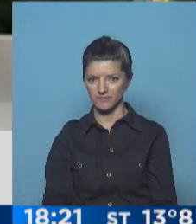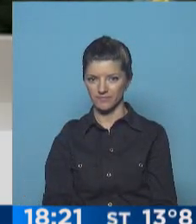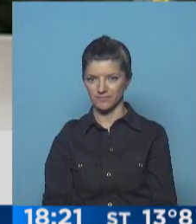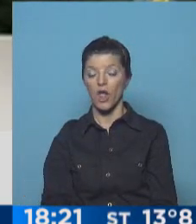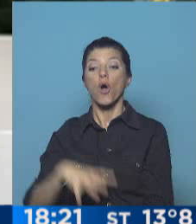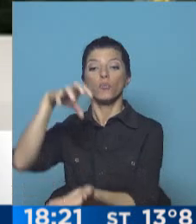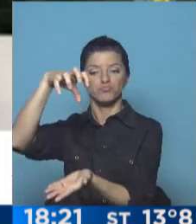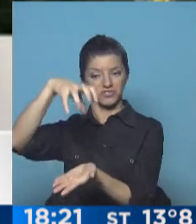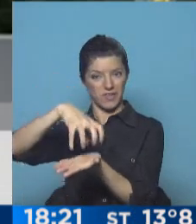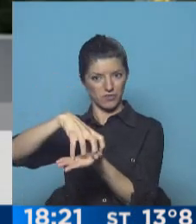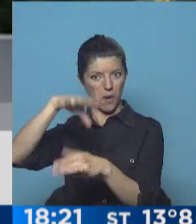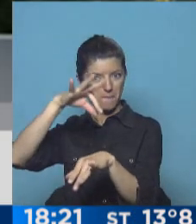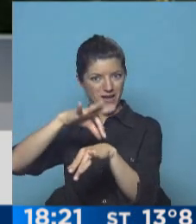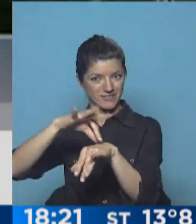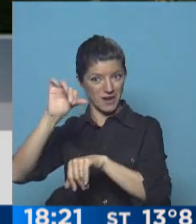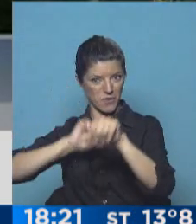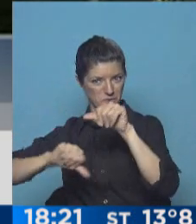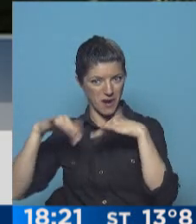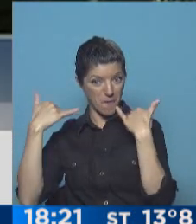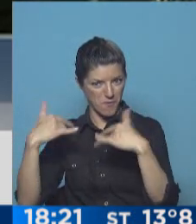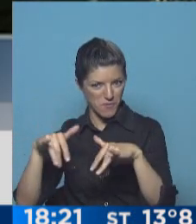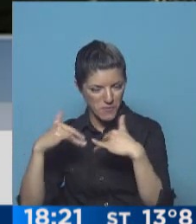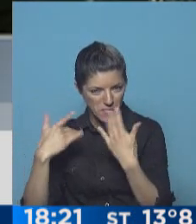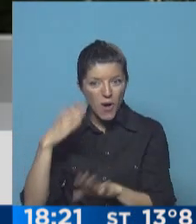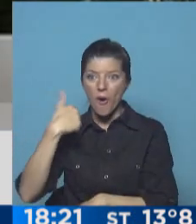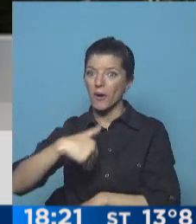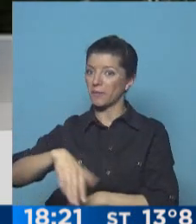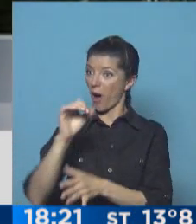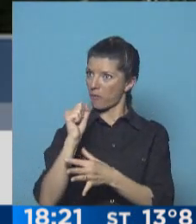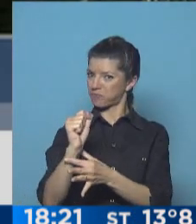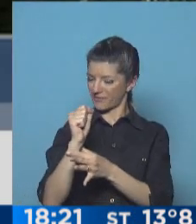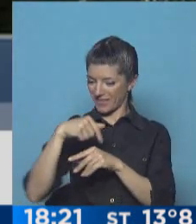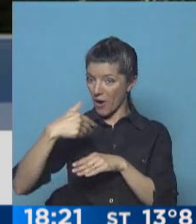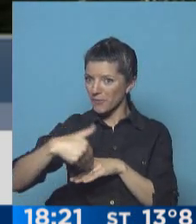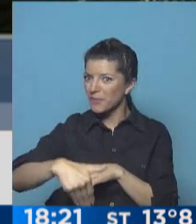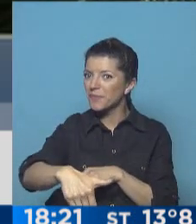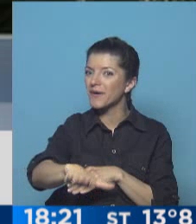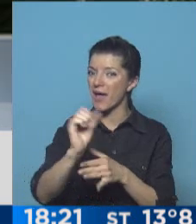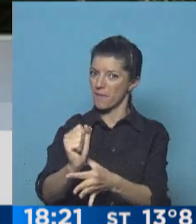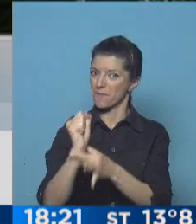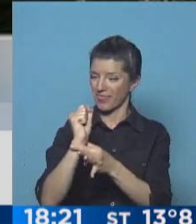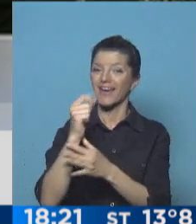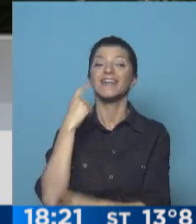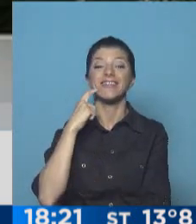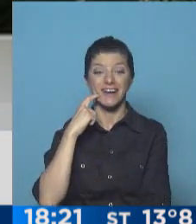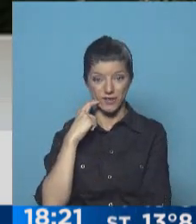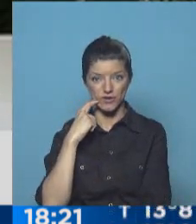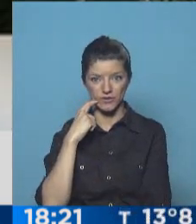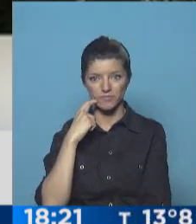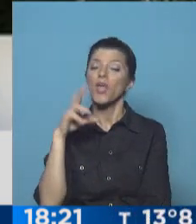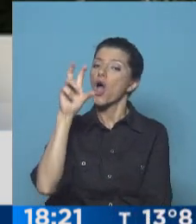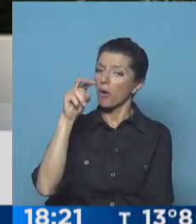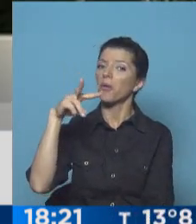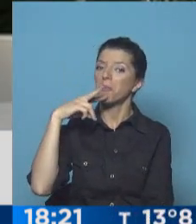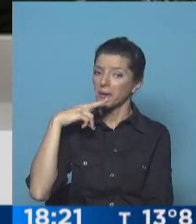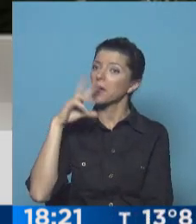hoy de medicina nuclear, se van a transformar en famosos a partir de ahora. Entre Ríos, Patria Uribarri, Oro Verde, ¿qué tal